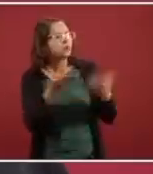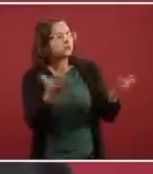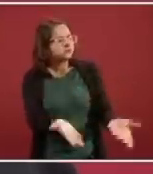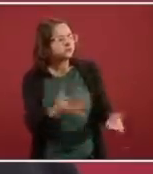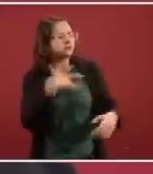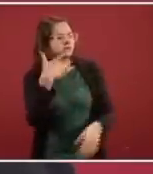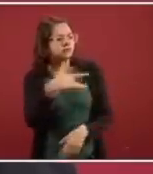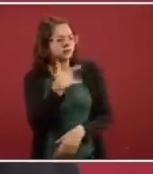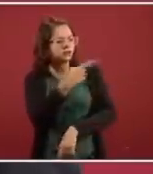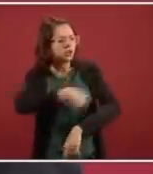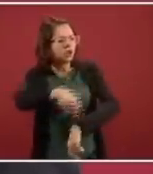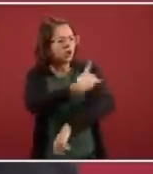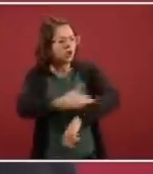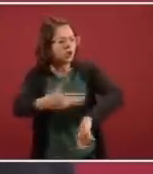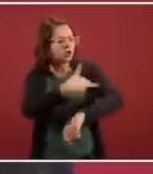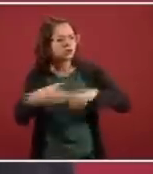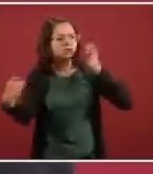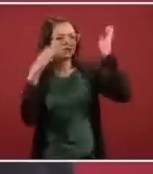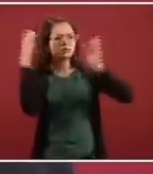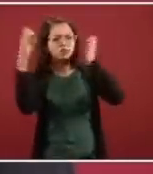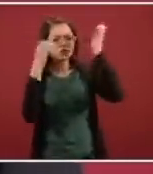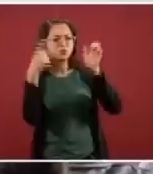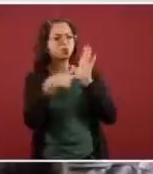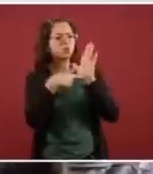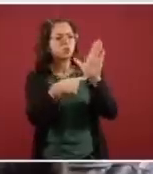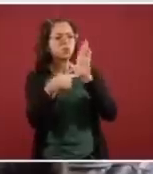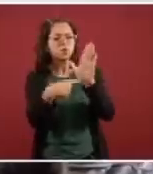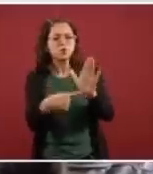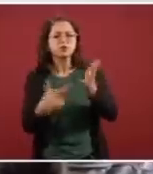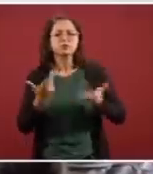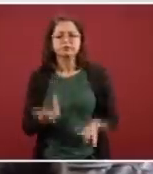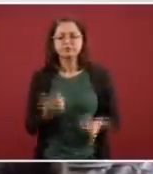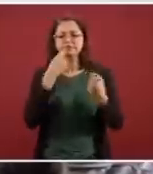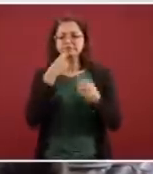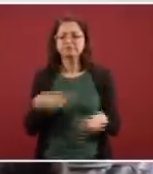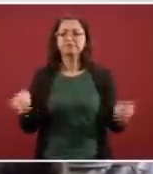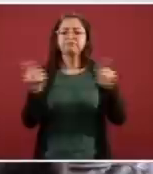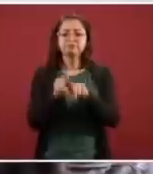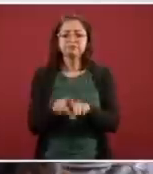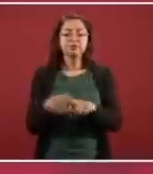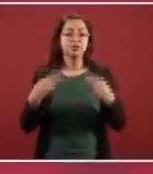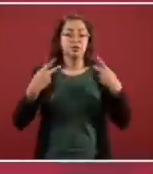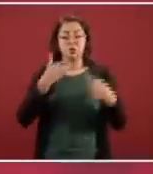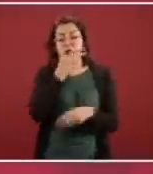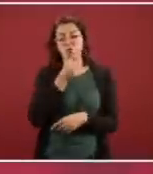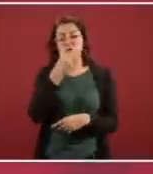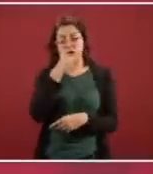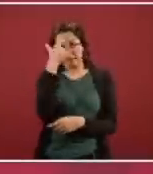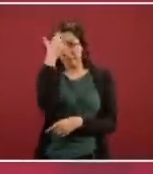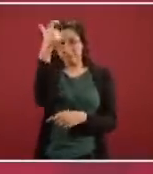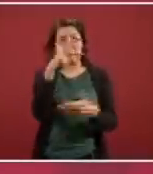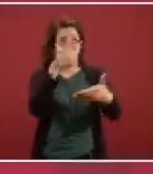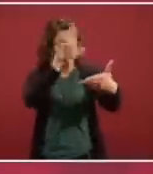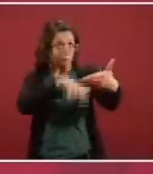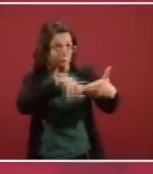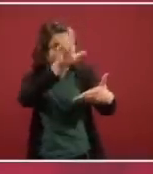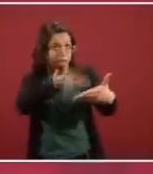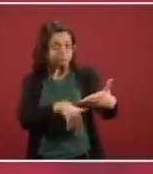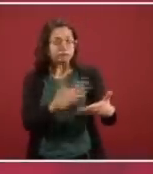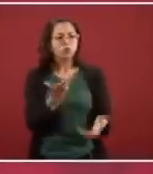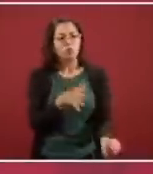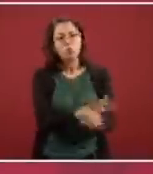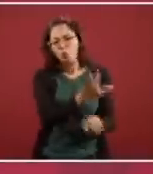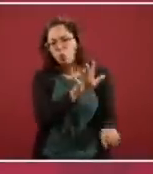los que organizan la exposición, que recoja la opinión del pintor, ¿sí?,